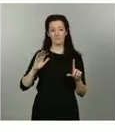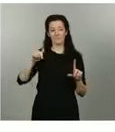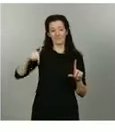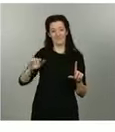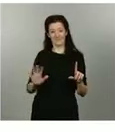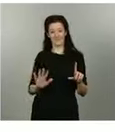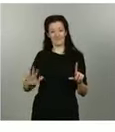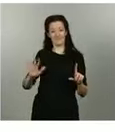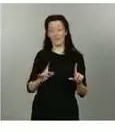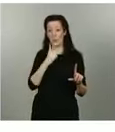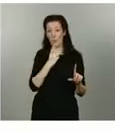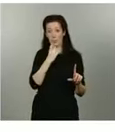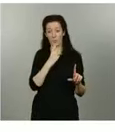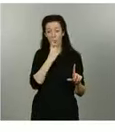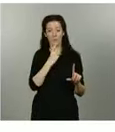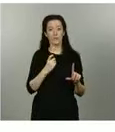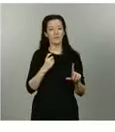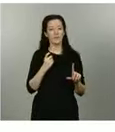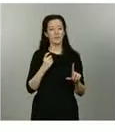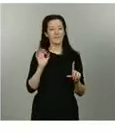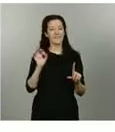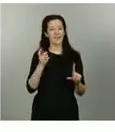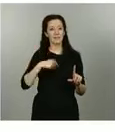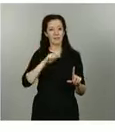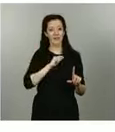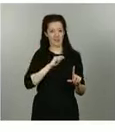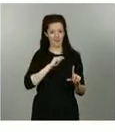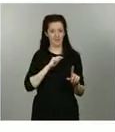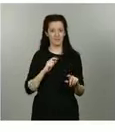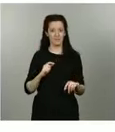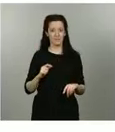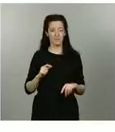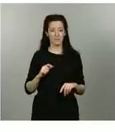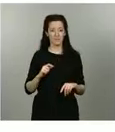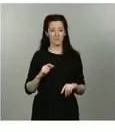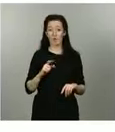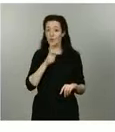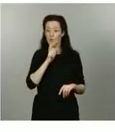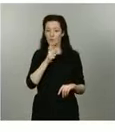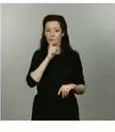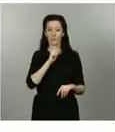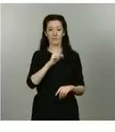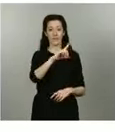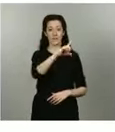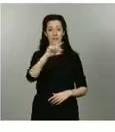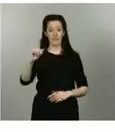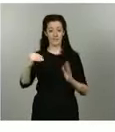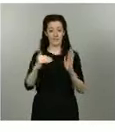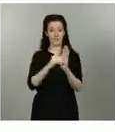en España. La incidencia se calcula por cada 100.000 habitantes, por lo tanto,